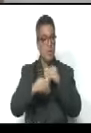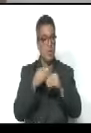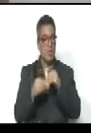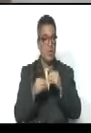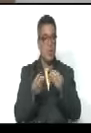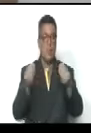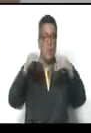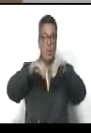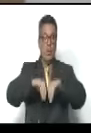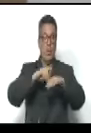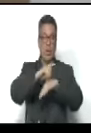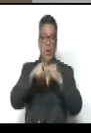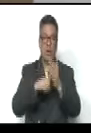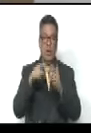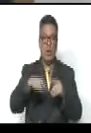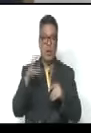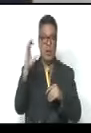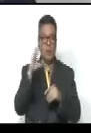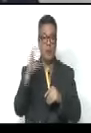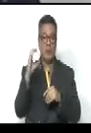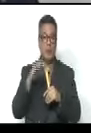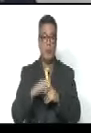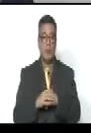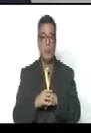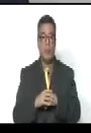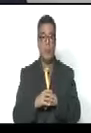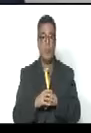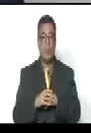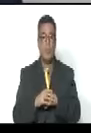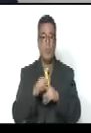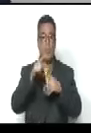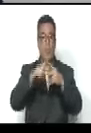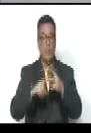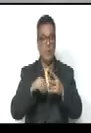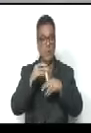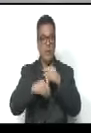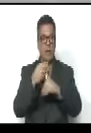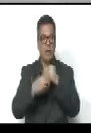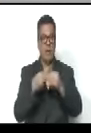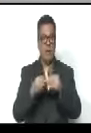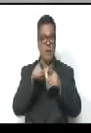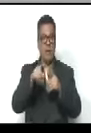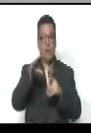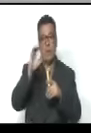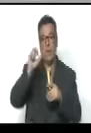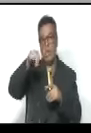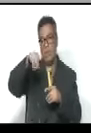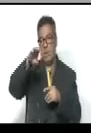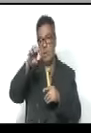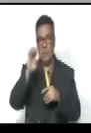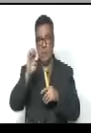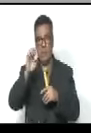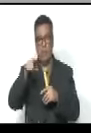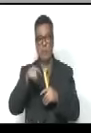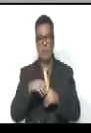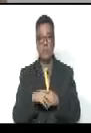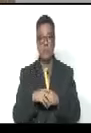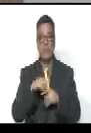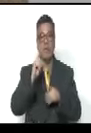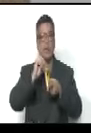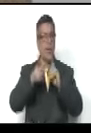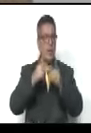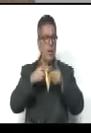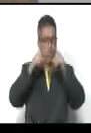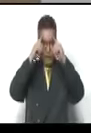En el marco del Acuerdo General de Caracas, se tomaron por parte del Consejo Nacional Electoral